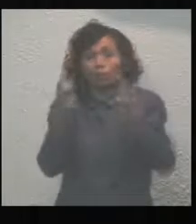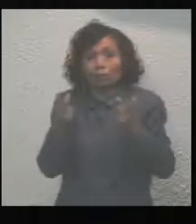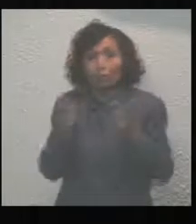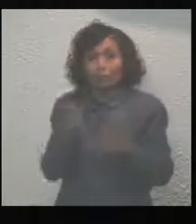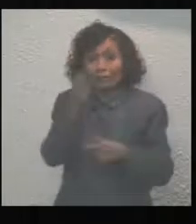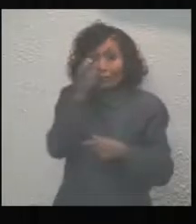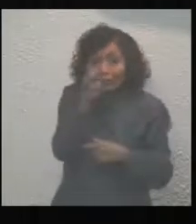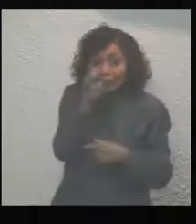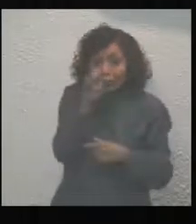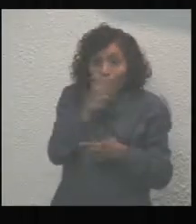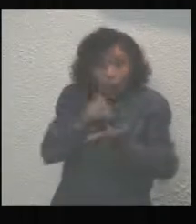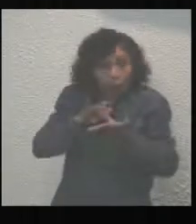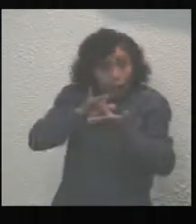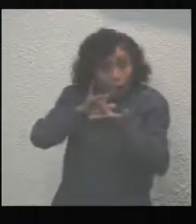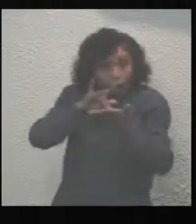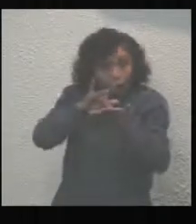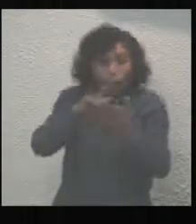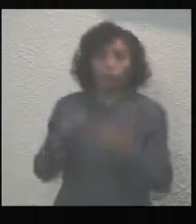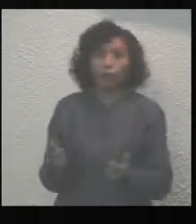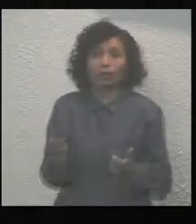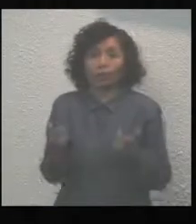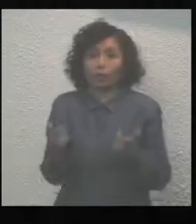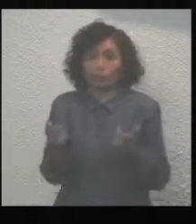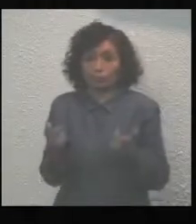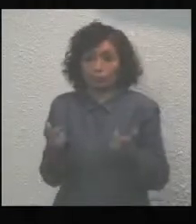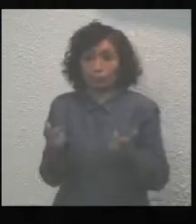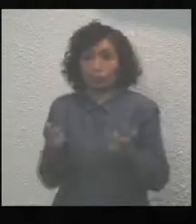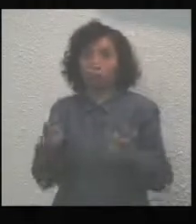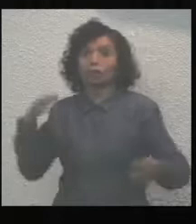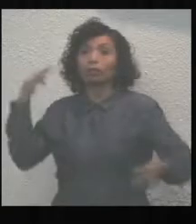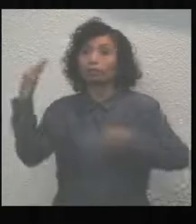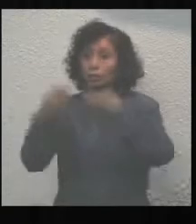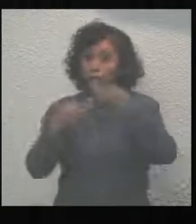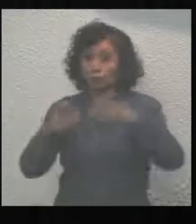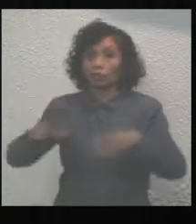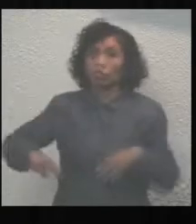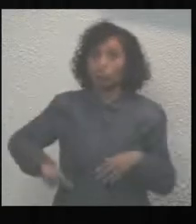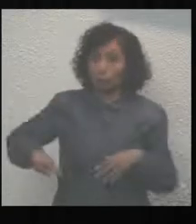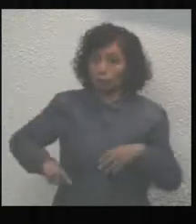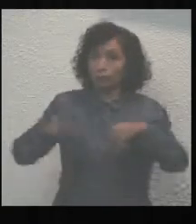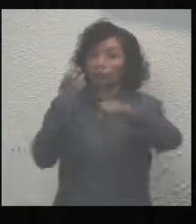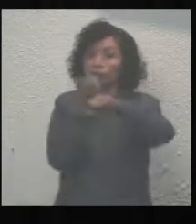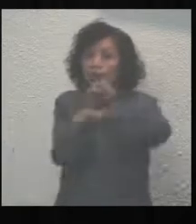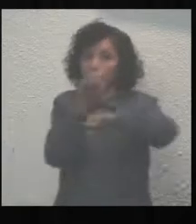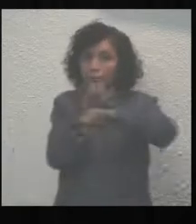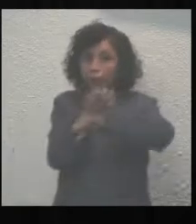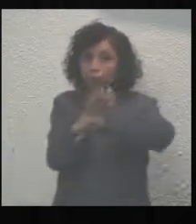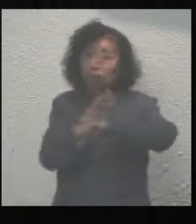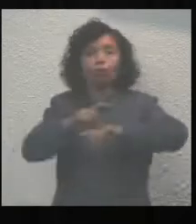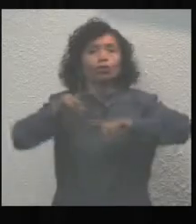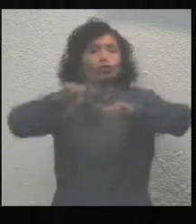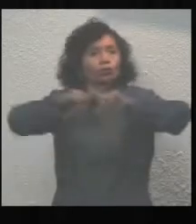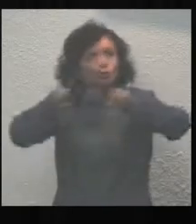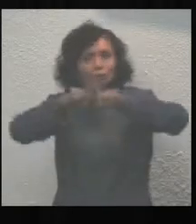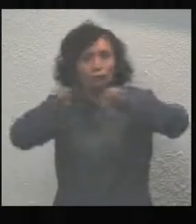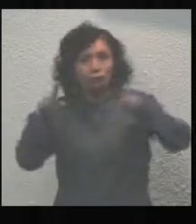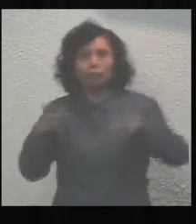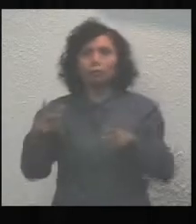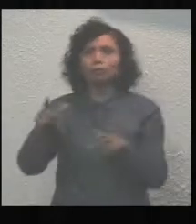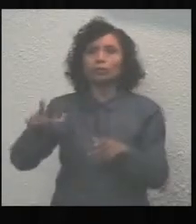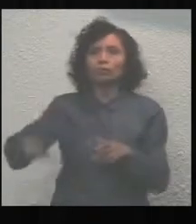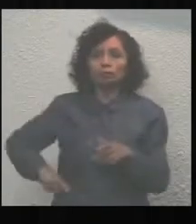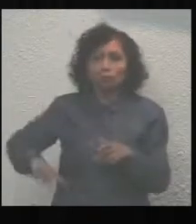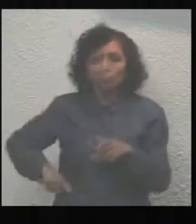economía a la economía local en general el gobierno del Estado los gobiernos municipales involucrados